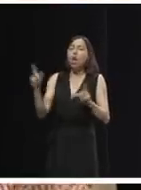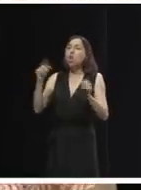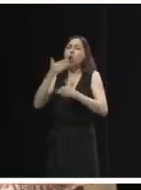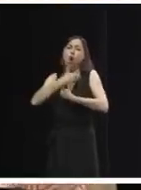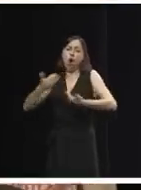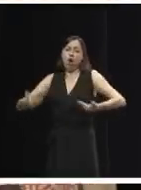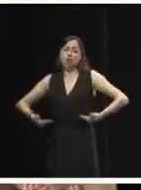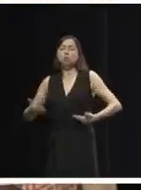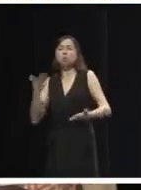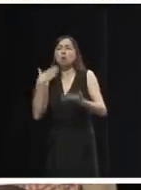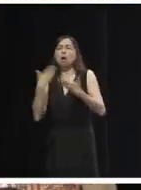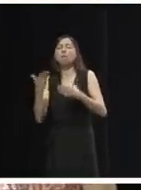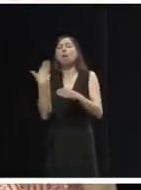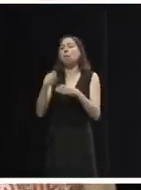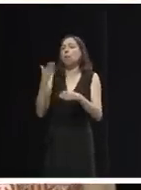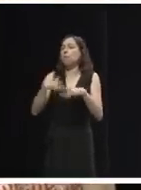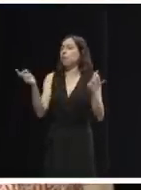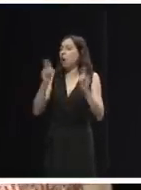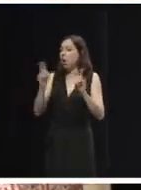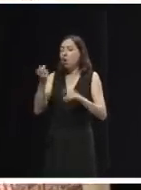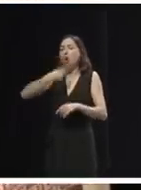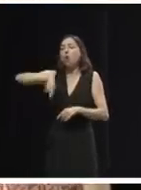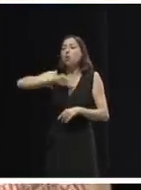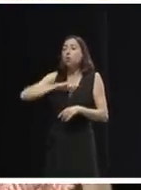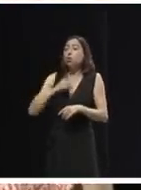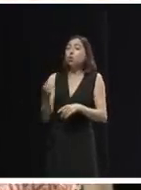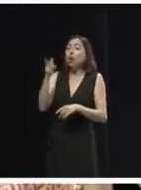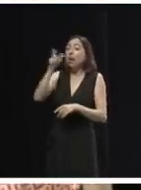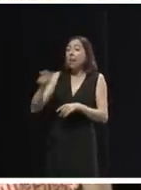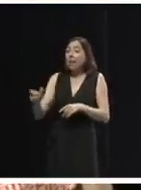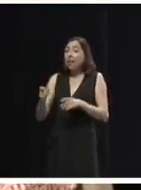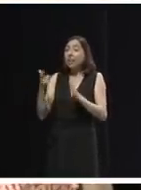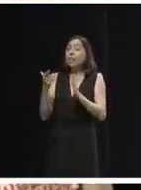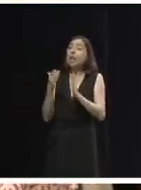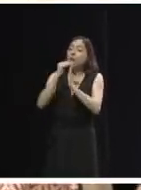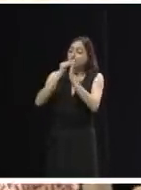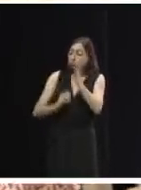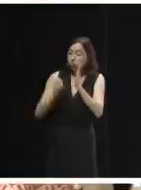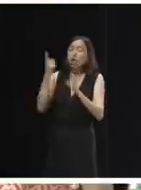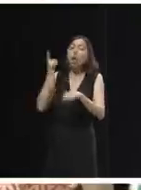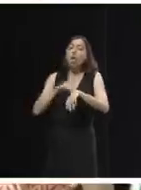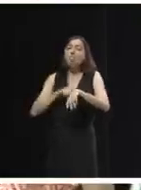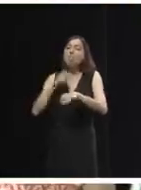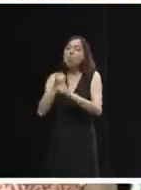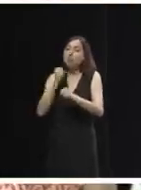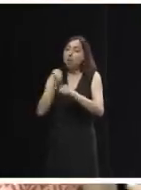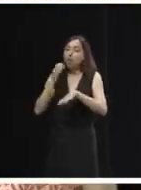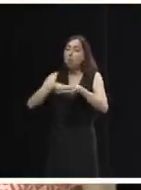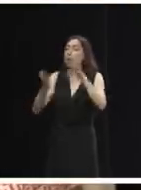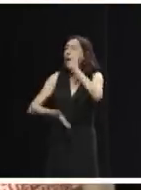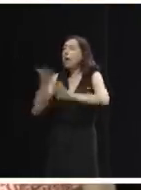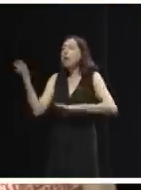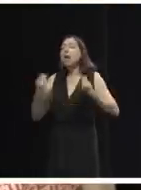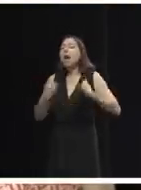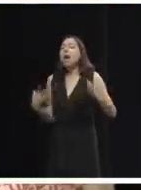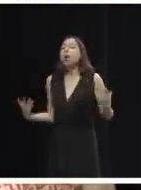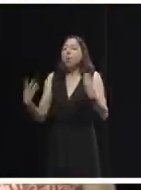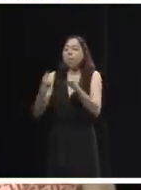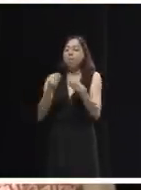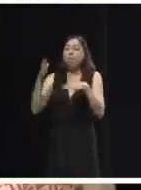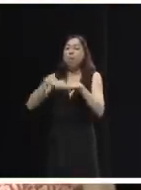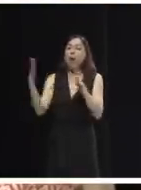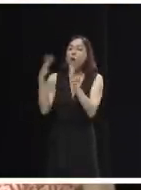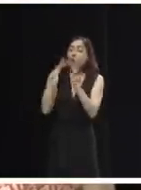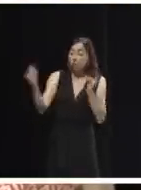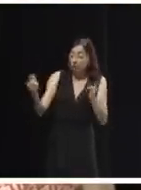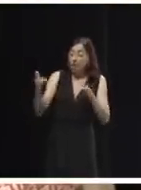tomarse unas cañas. Nosotros vamos a hacer posible que la gente tenga reducción del tiempo de trabajo para ir a convivir, a conciliar, a desarrollar otra forma